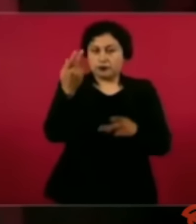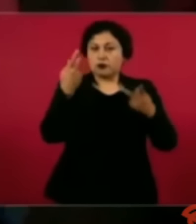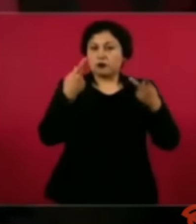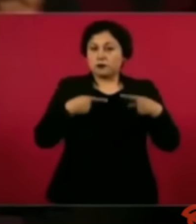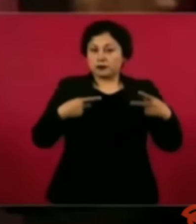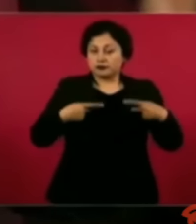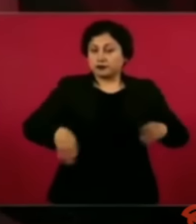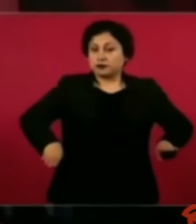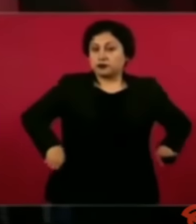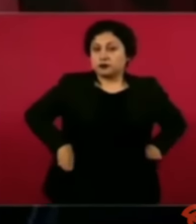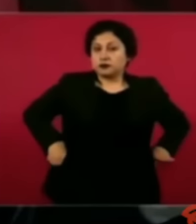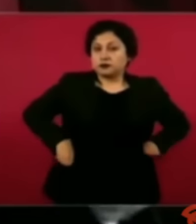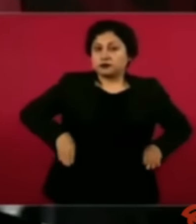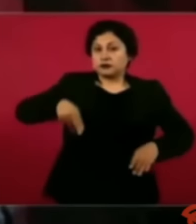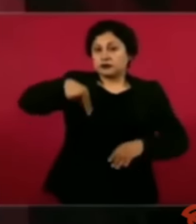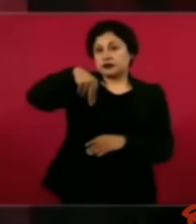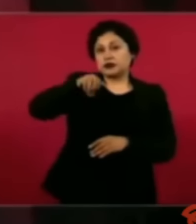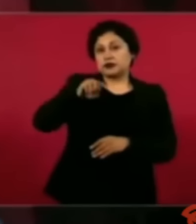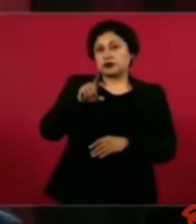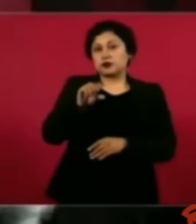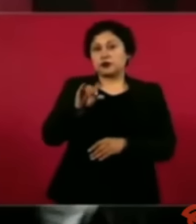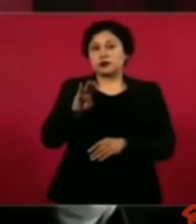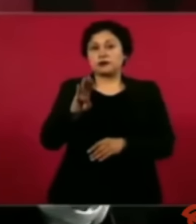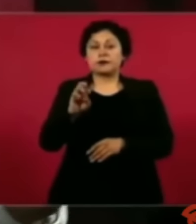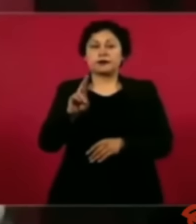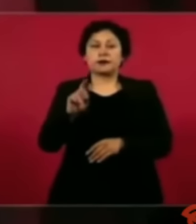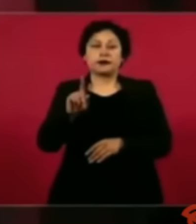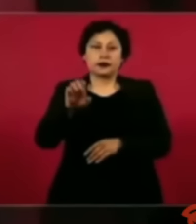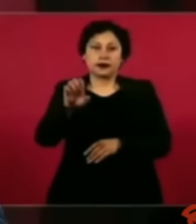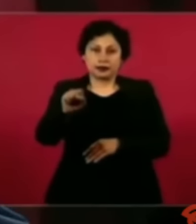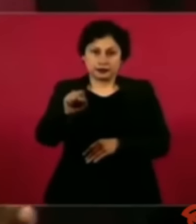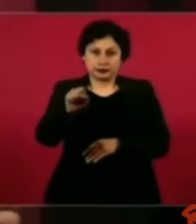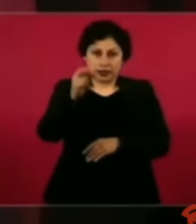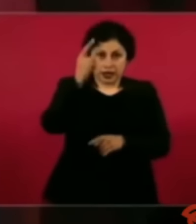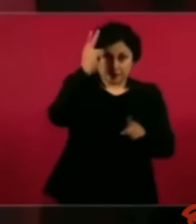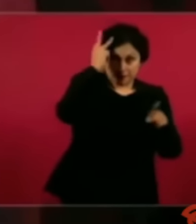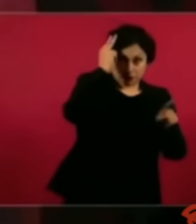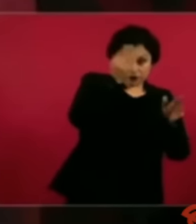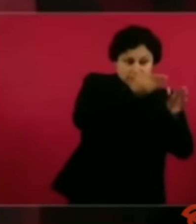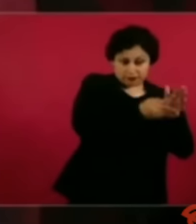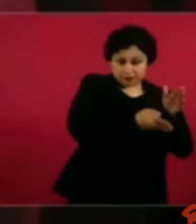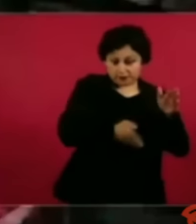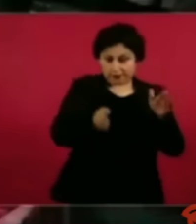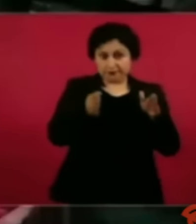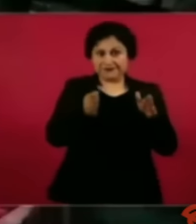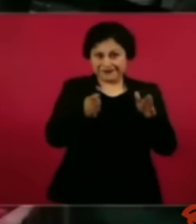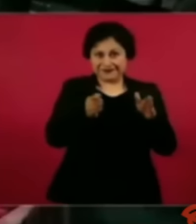de los gobiernos anteriores no les dio tiempo